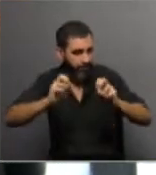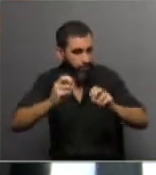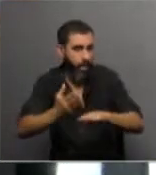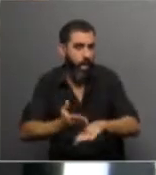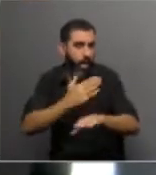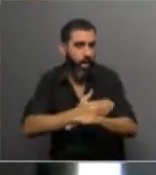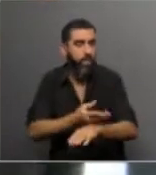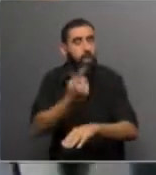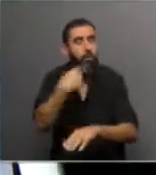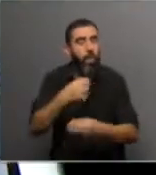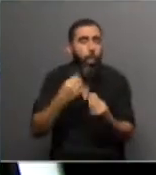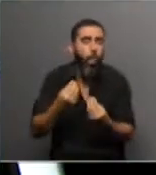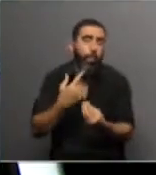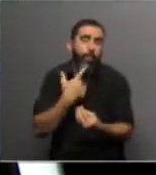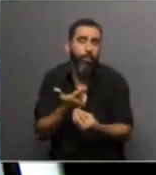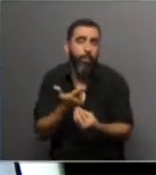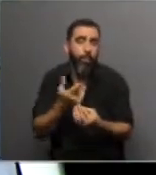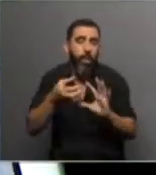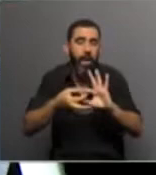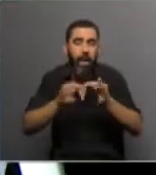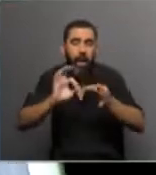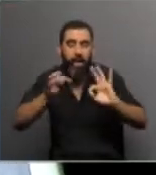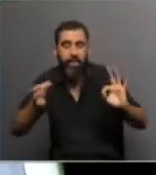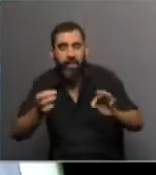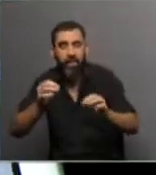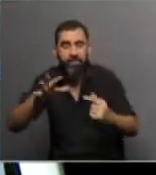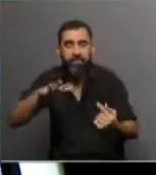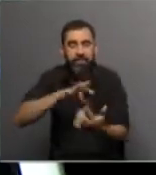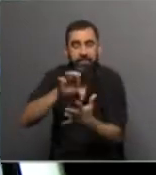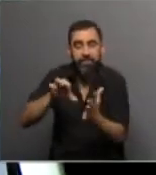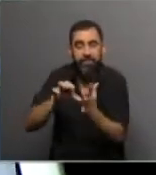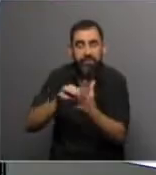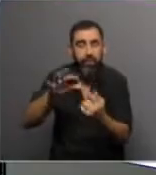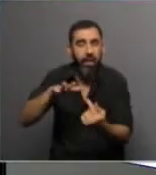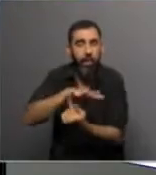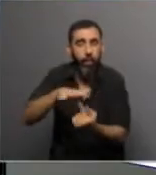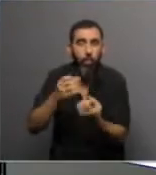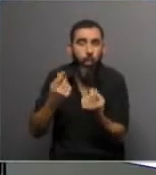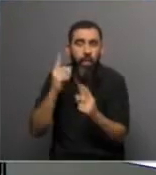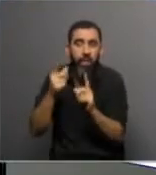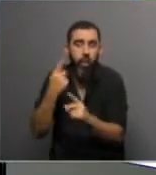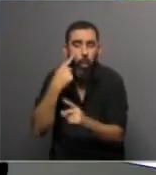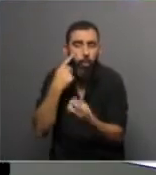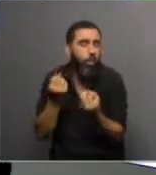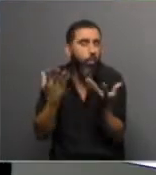pero ¿qué rol juegan? Por un lado en las cadenas tróficas, en el ecosistema de Uruguay, ¿y por qué hay que conocerlos?